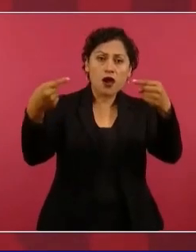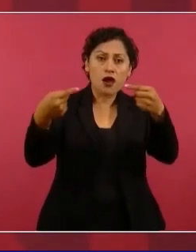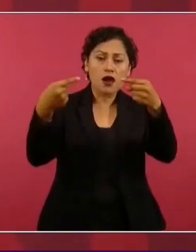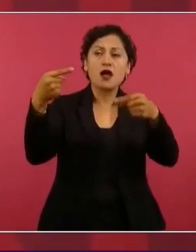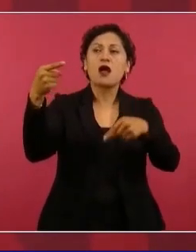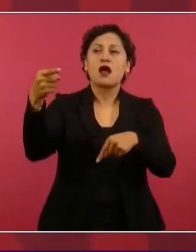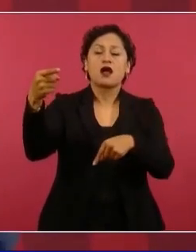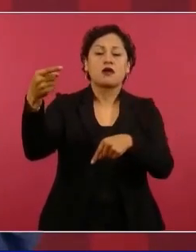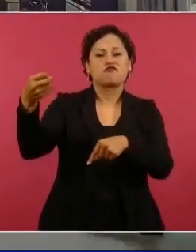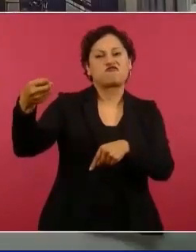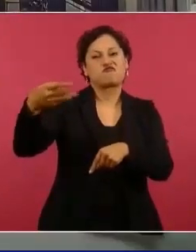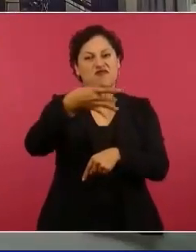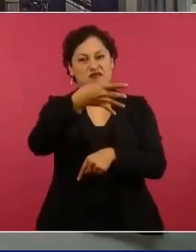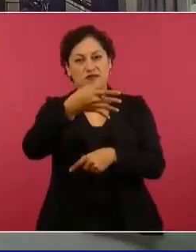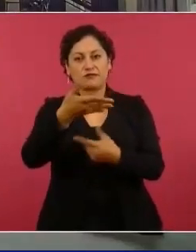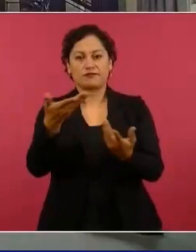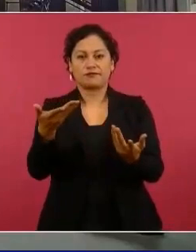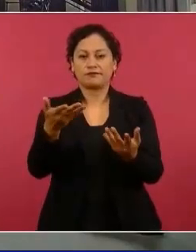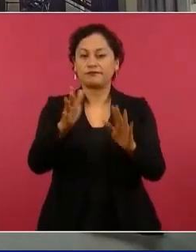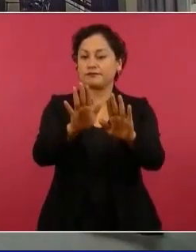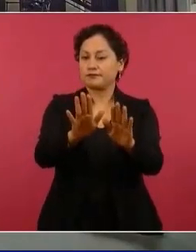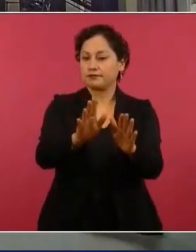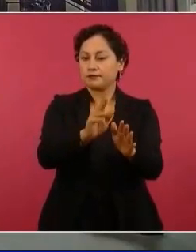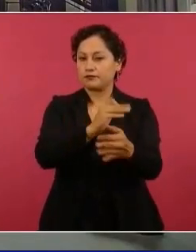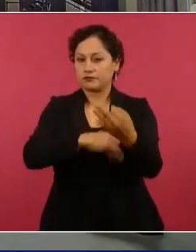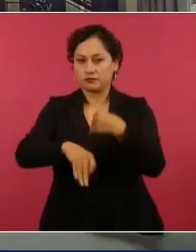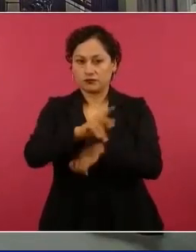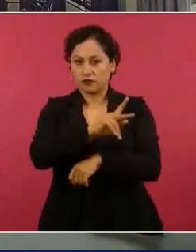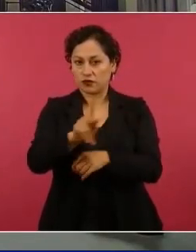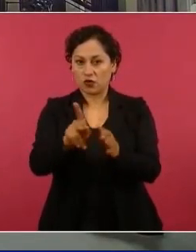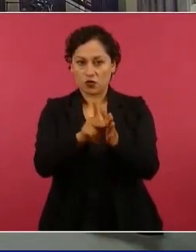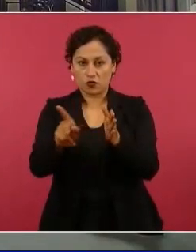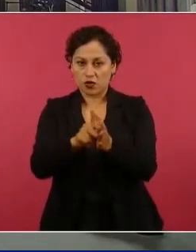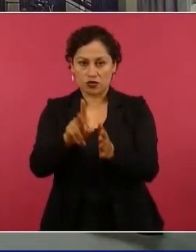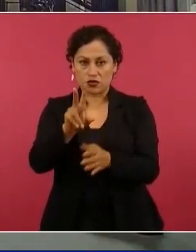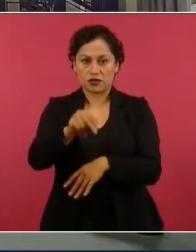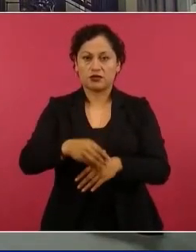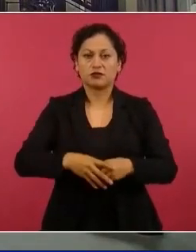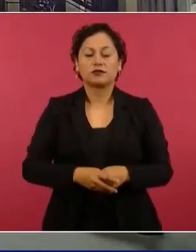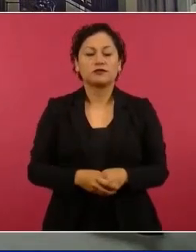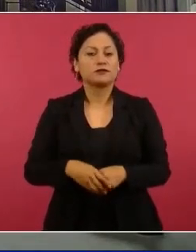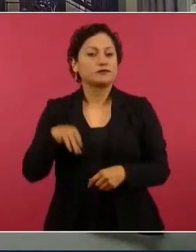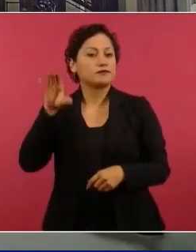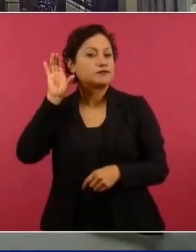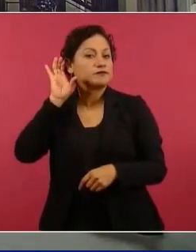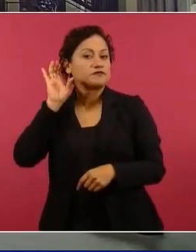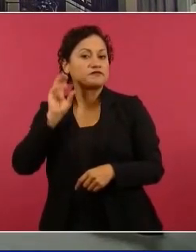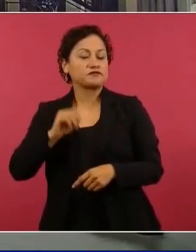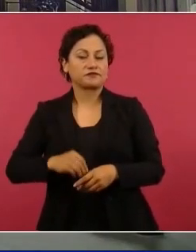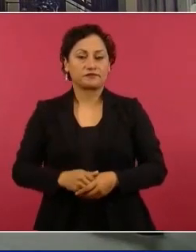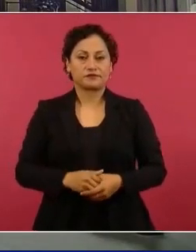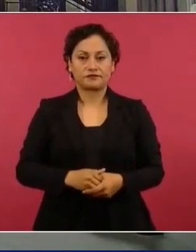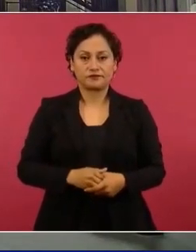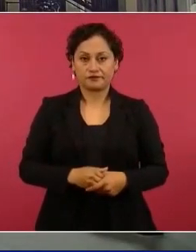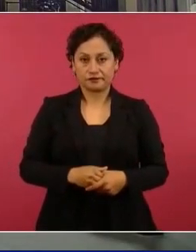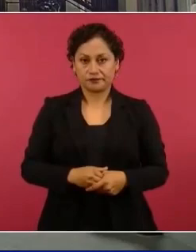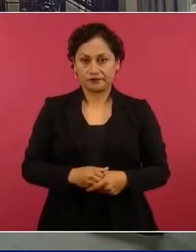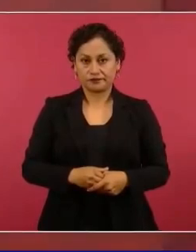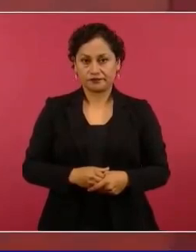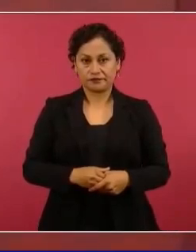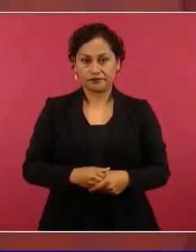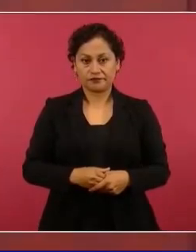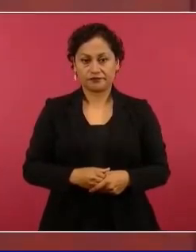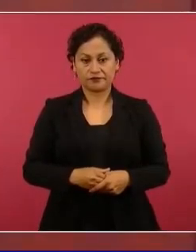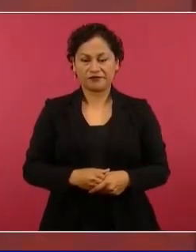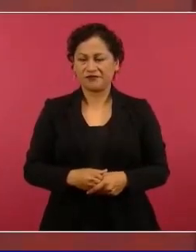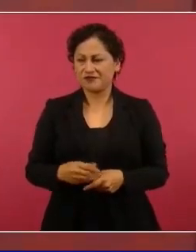no estoy hablando de todos los periodistas, desde luego. Presidente, ¿esa acción de que fueron trasladados a la zona militar es cierta, está en el informe? ¿Qué está